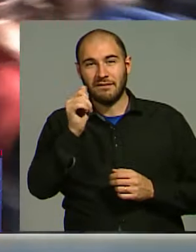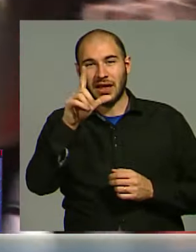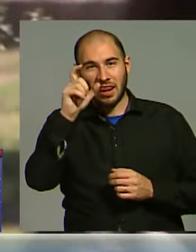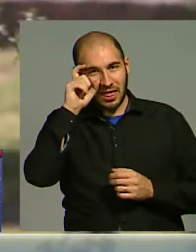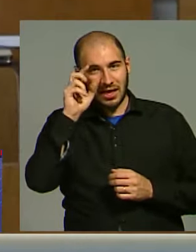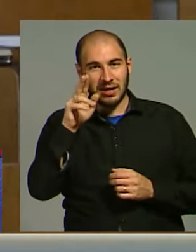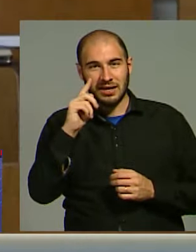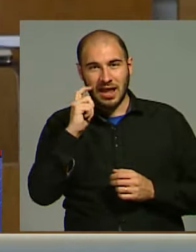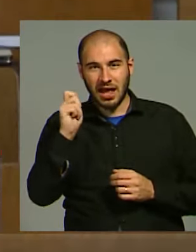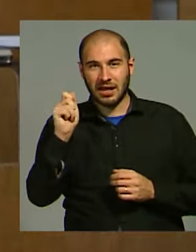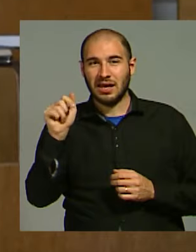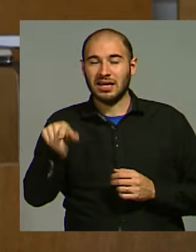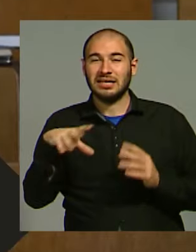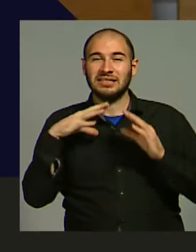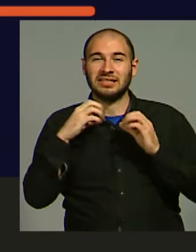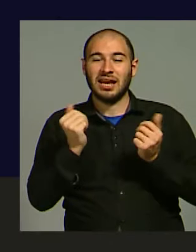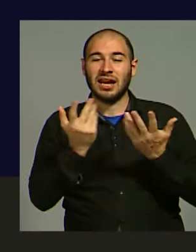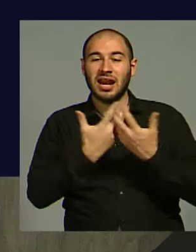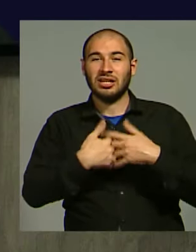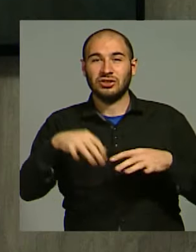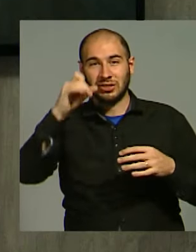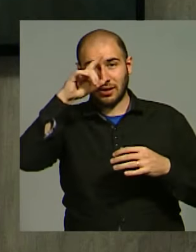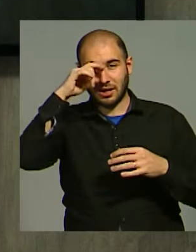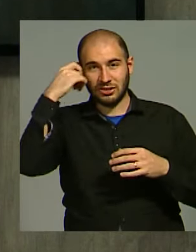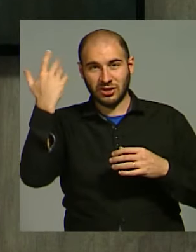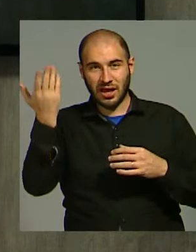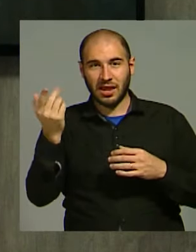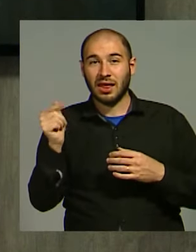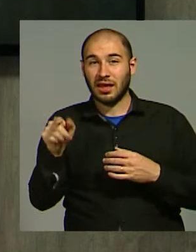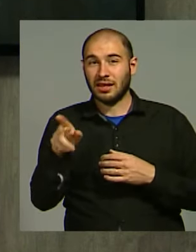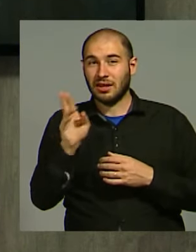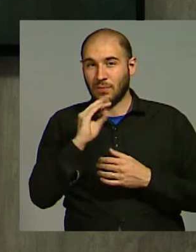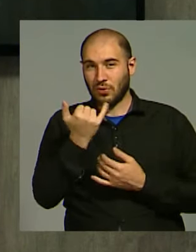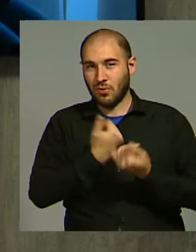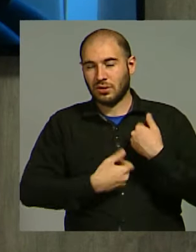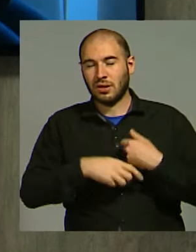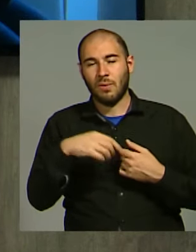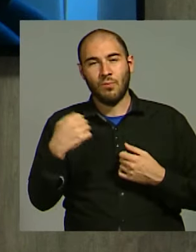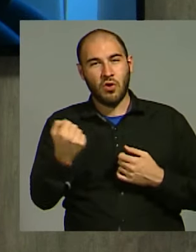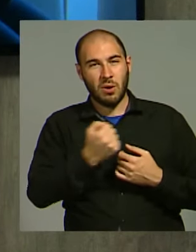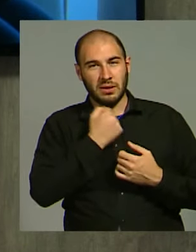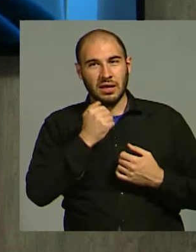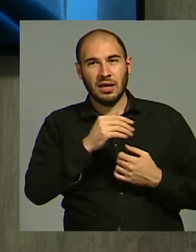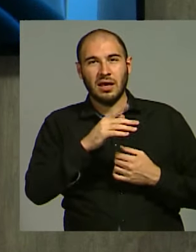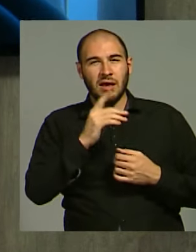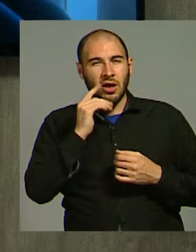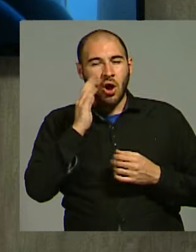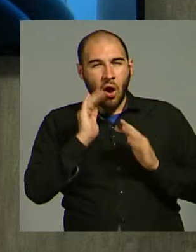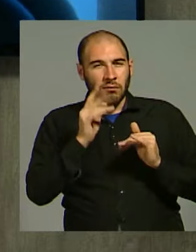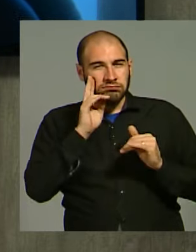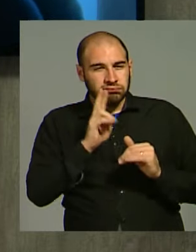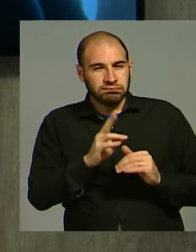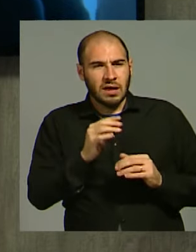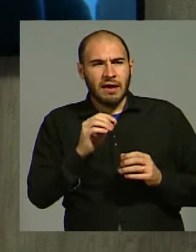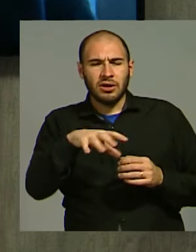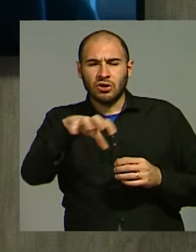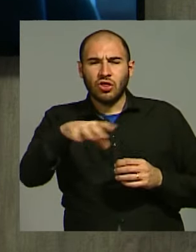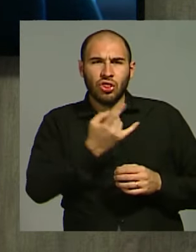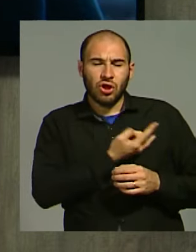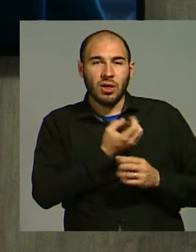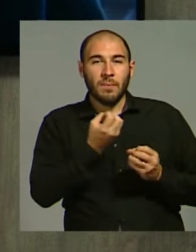que es secretaria de Relaciones Internacionales. Ella nos comentó que es muy importante que los chicos se fijen muy bien por destino, porque